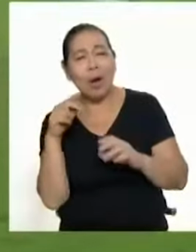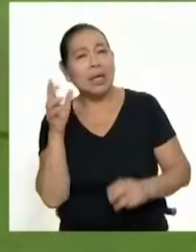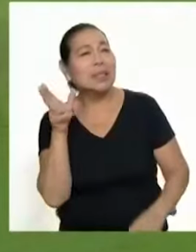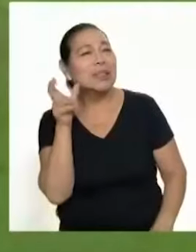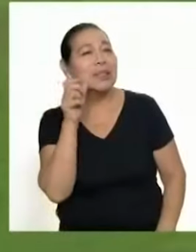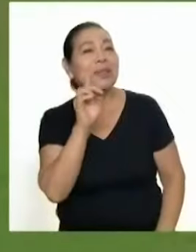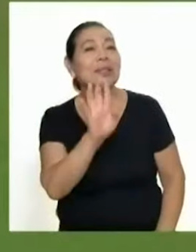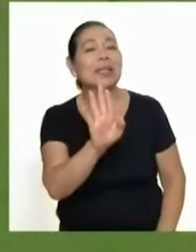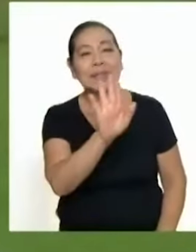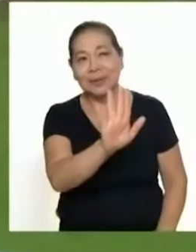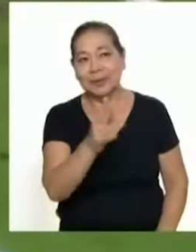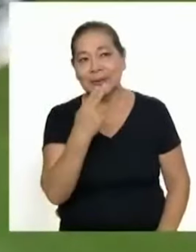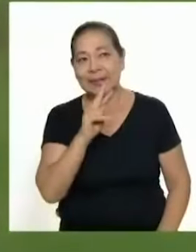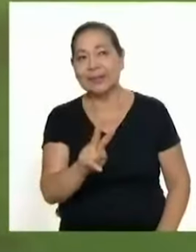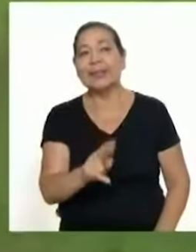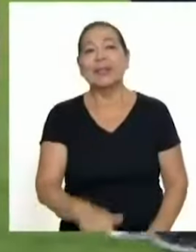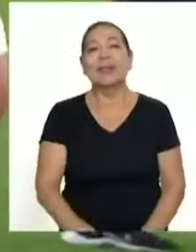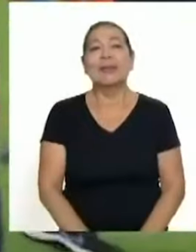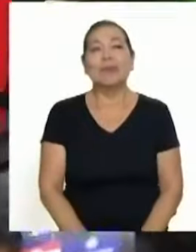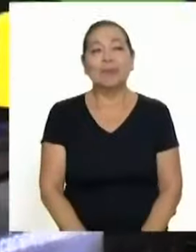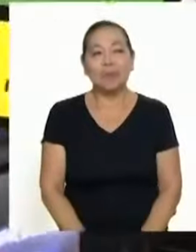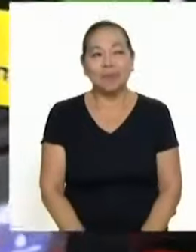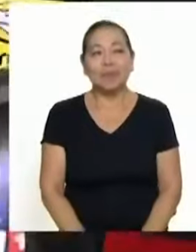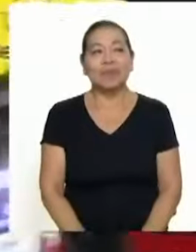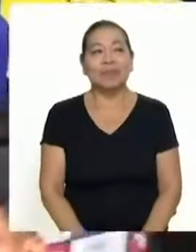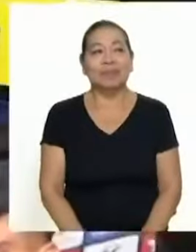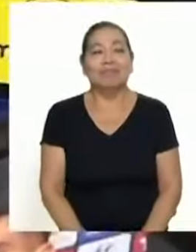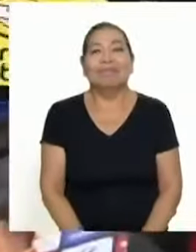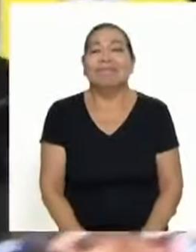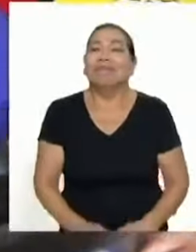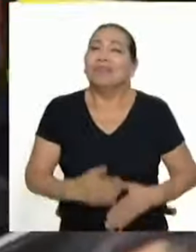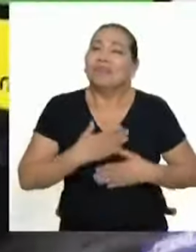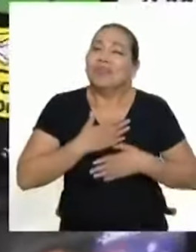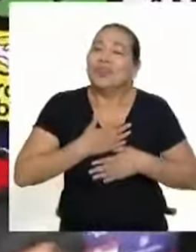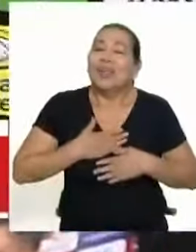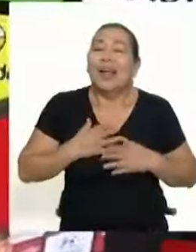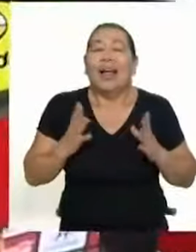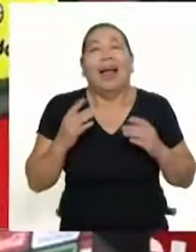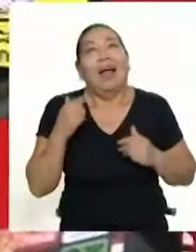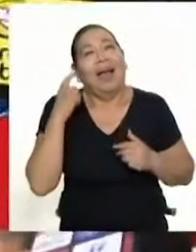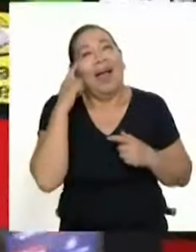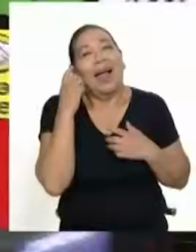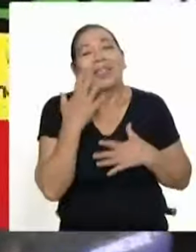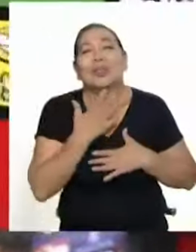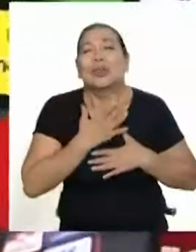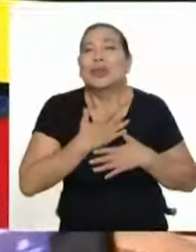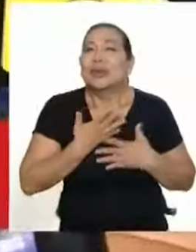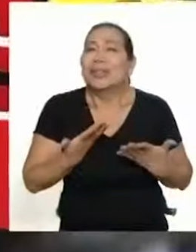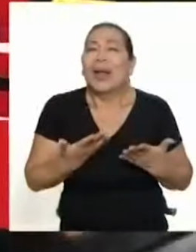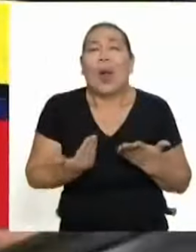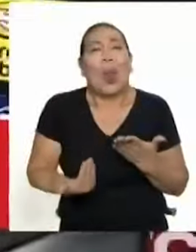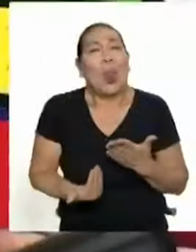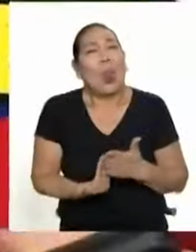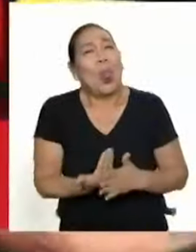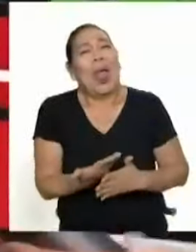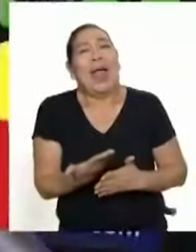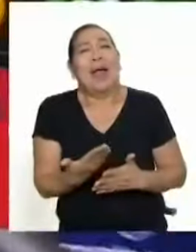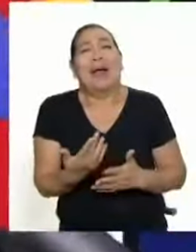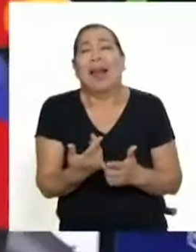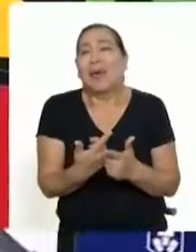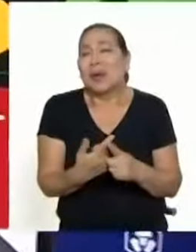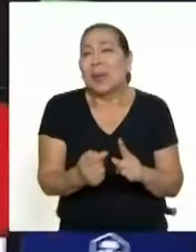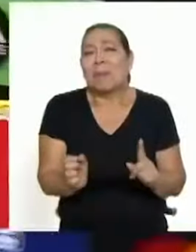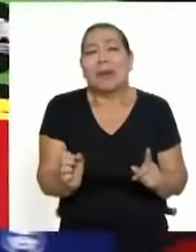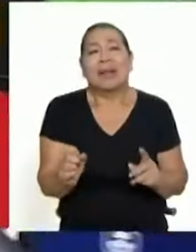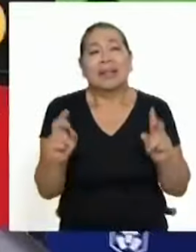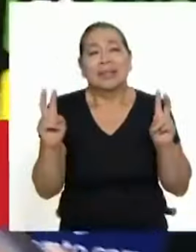escuchemos a los protagonistas. Es una noche soñada, qué jugador no quisiera debutar en Libertadores